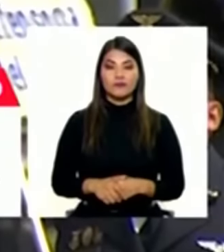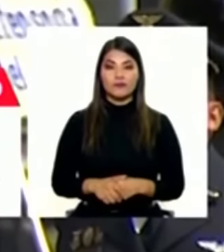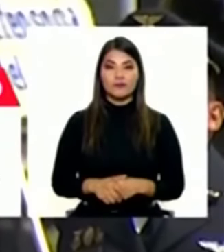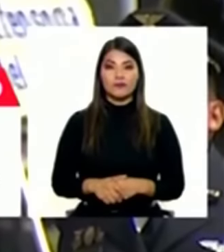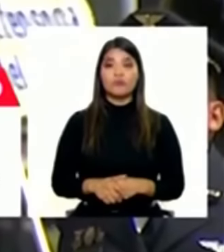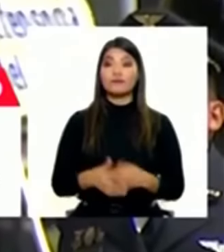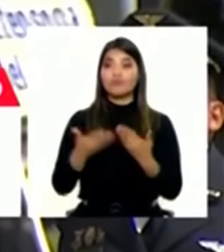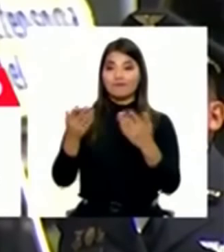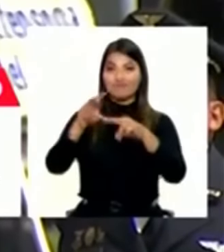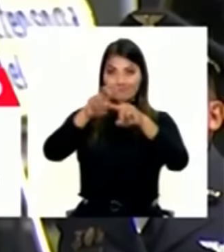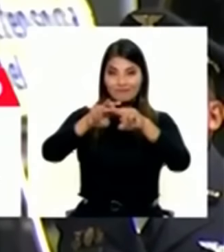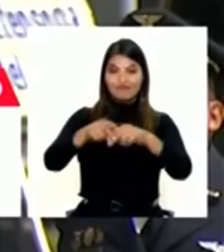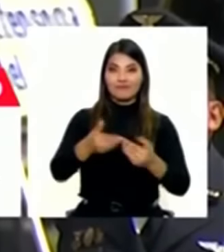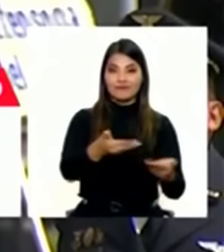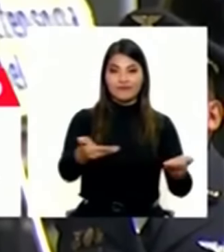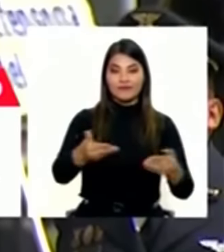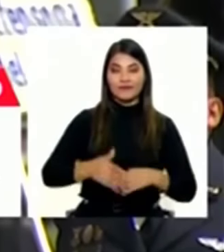Pueden tomar asiento.